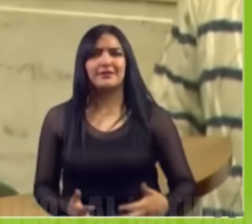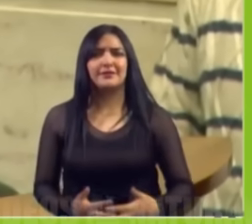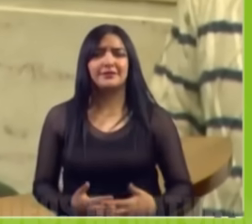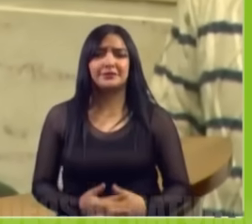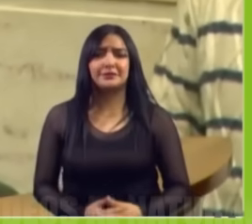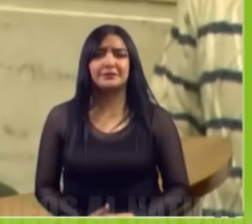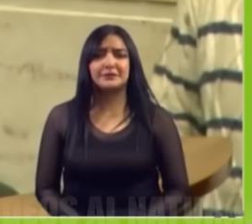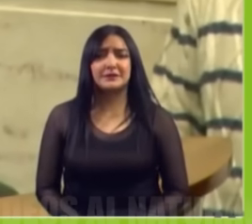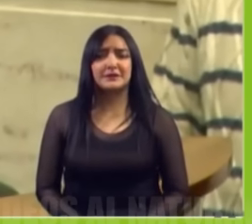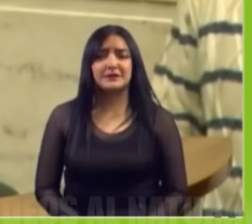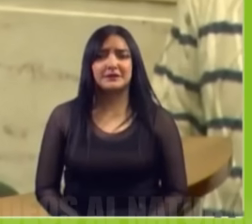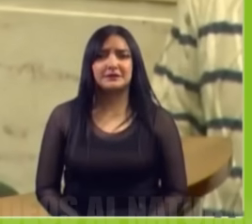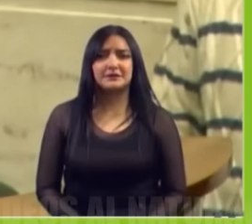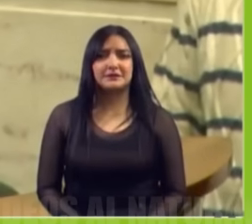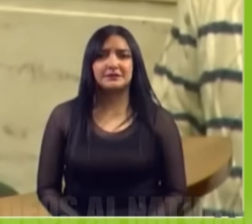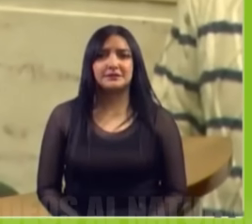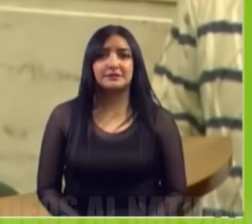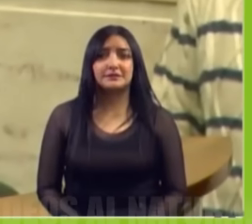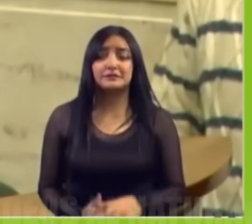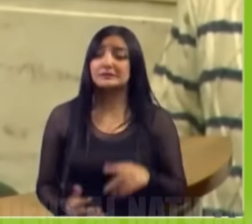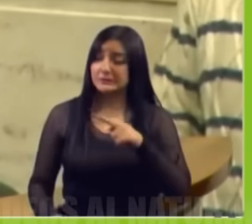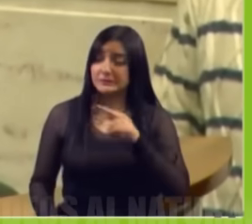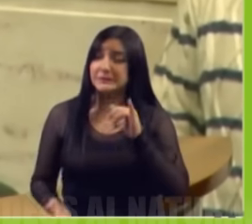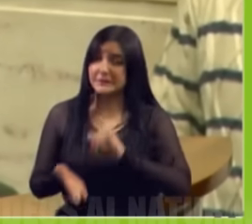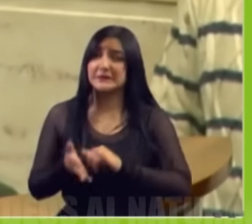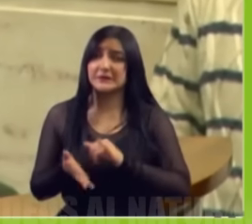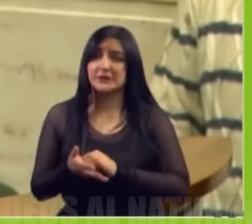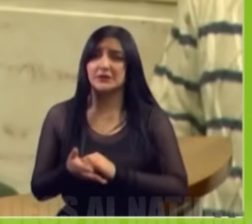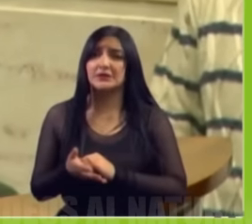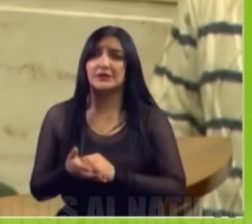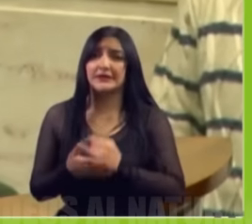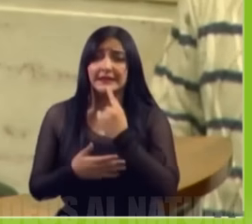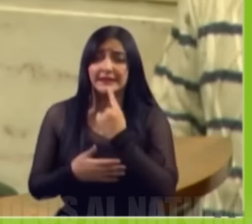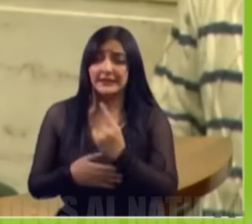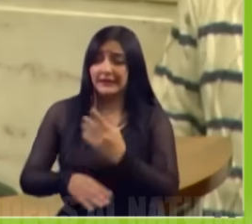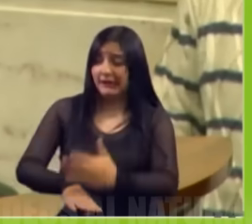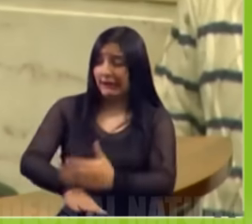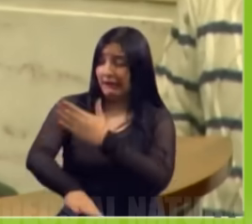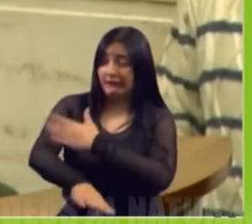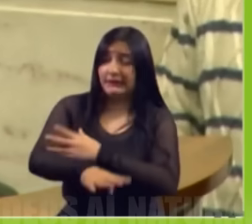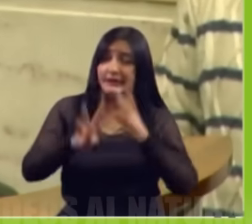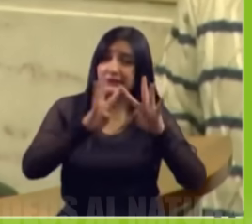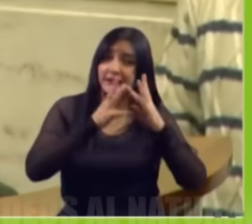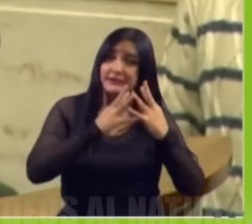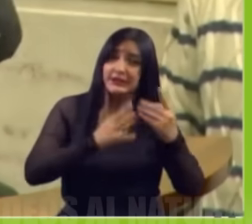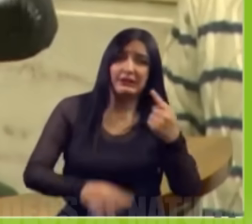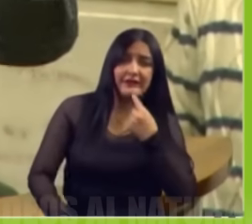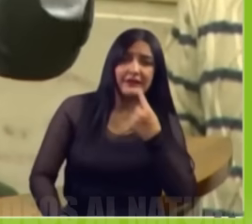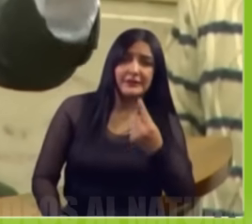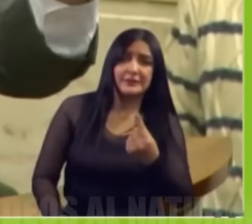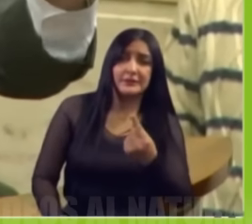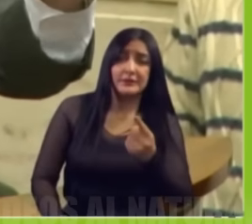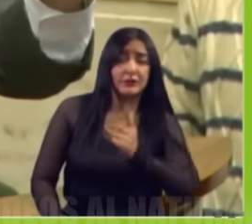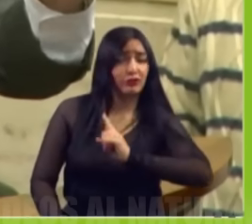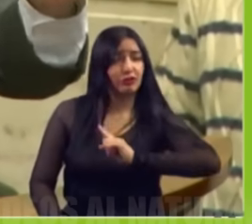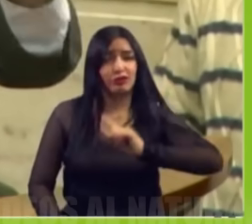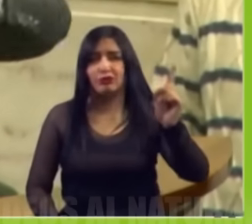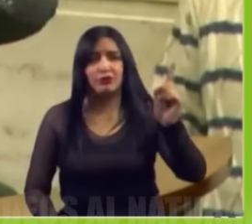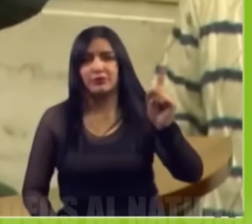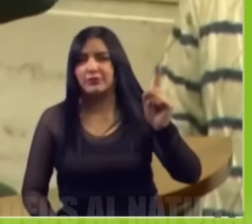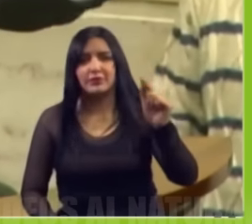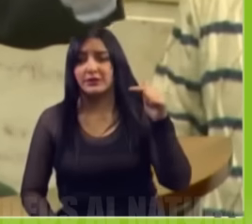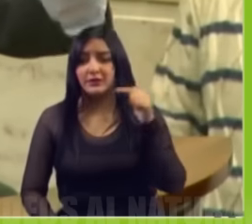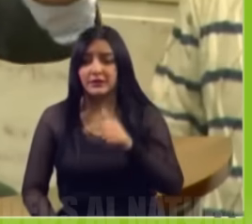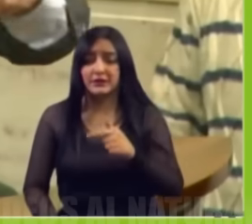De tal manera que es lo que ante el Senado quise decir y no en